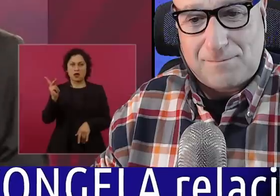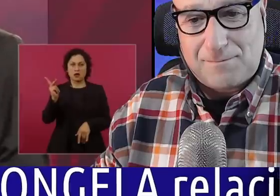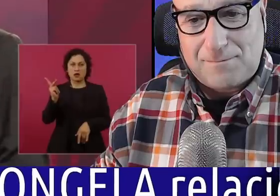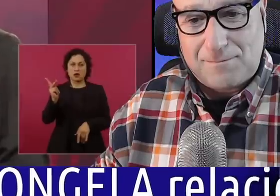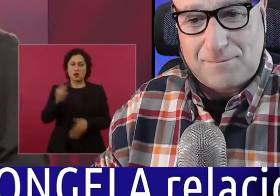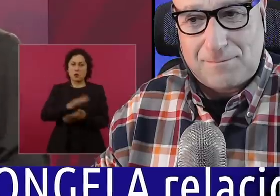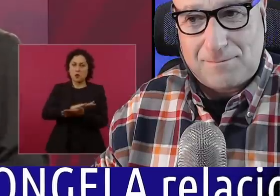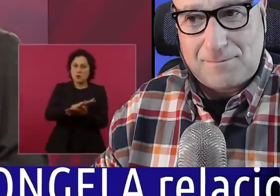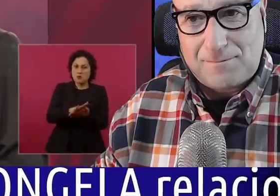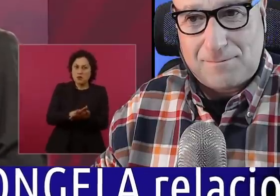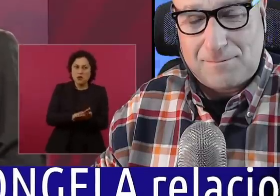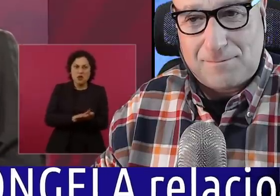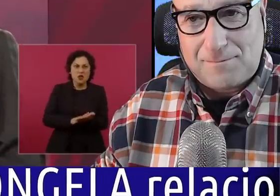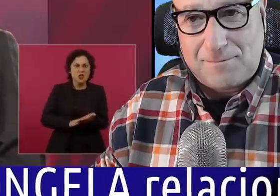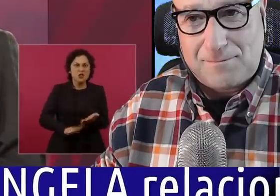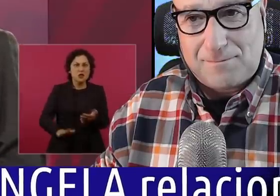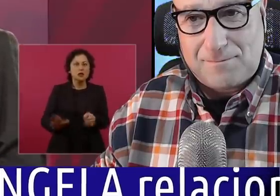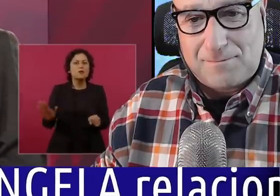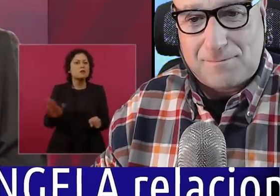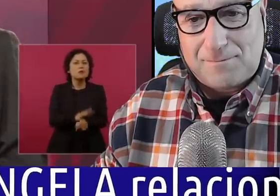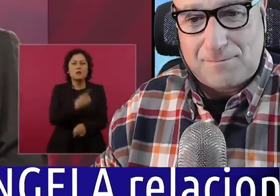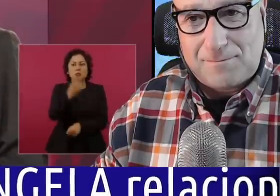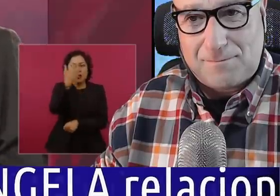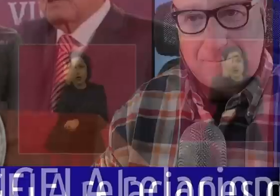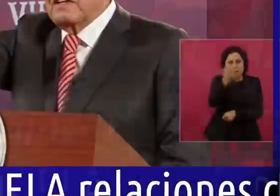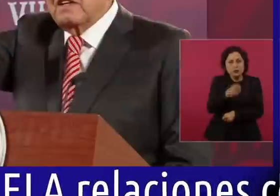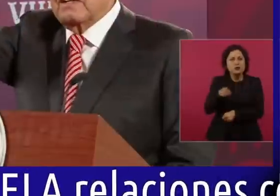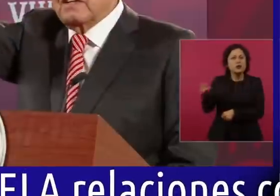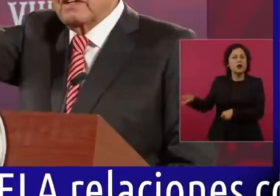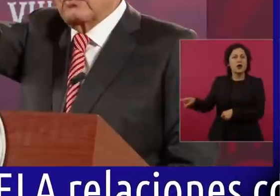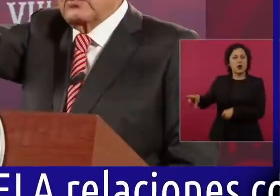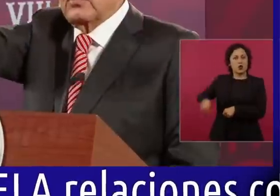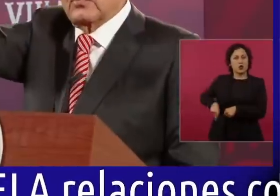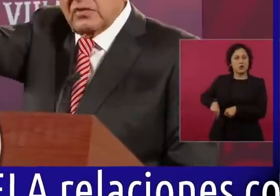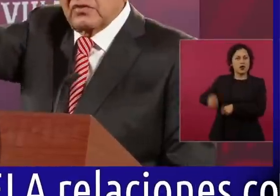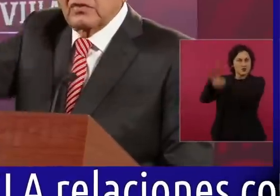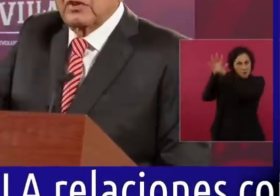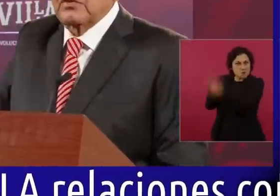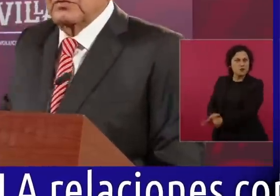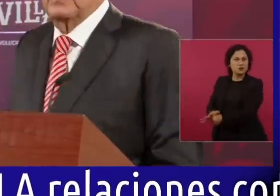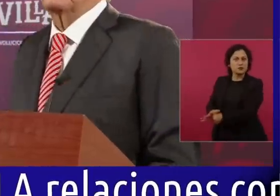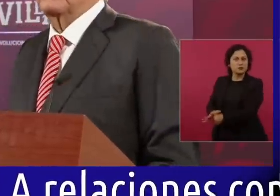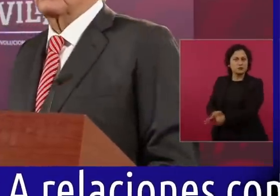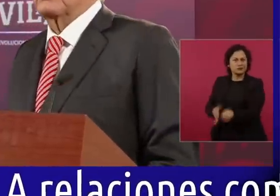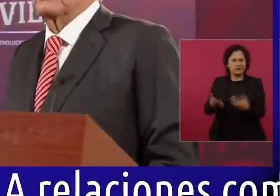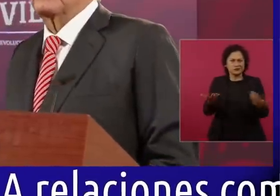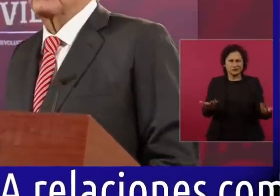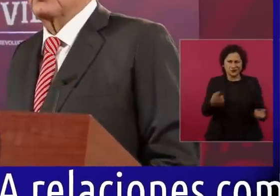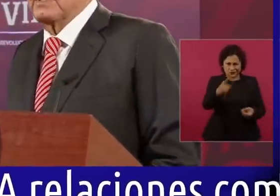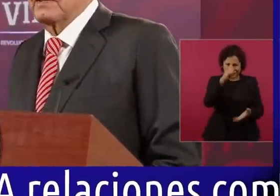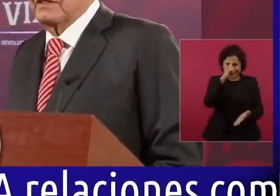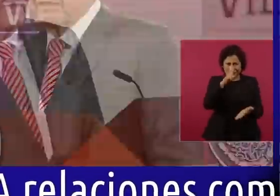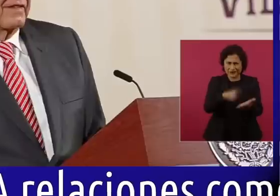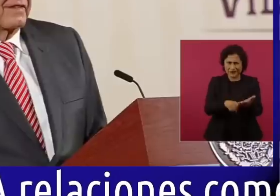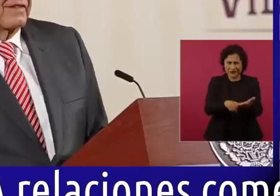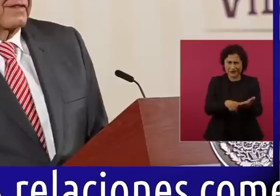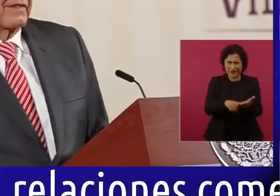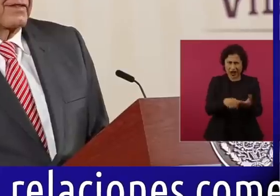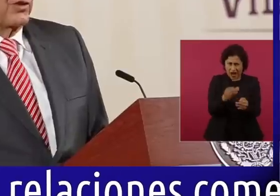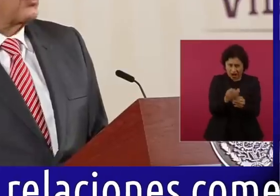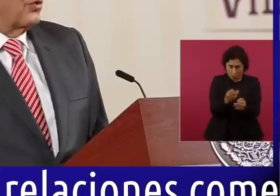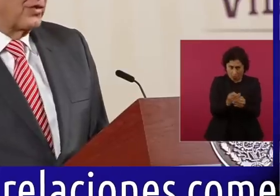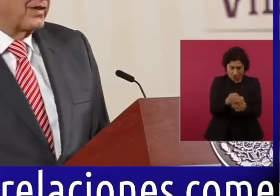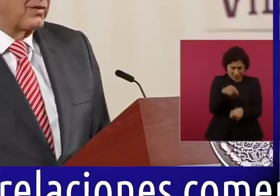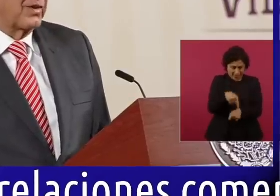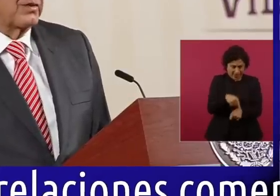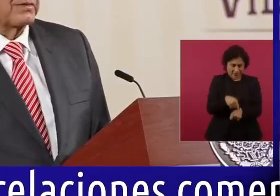los que están ahora en el gobierno. ¿Ustedes creen que los de los medios convencionales,